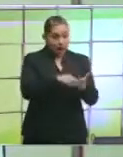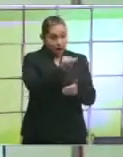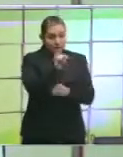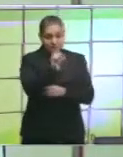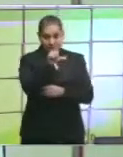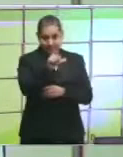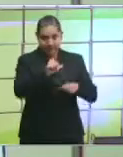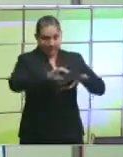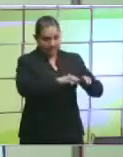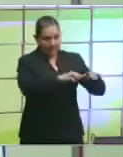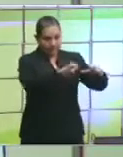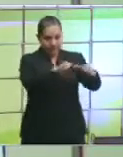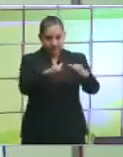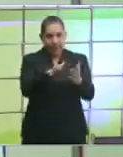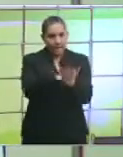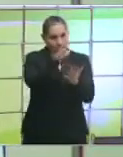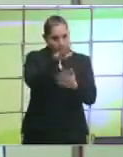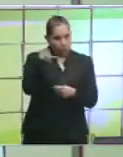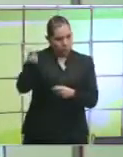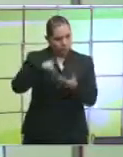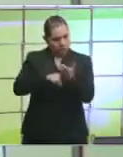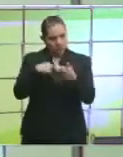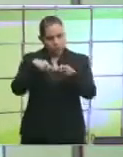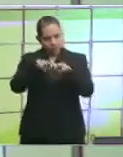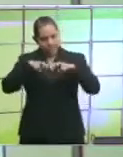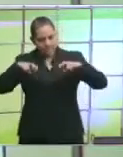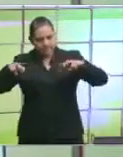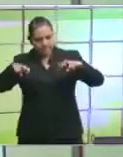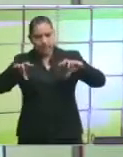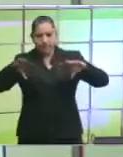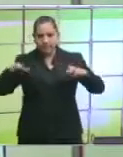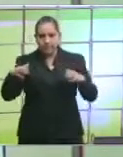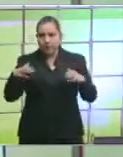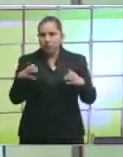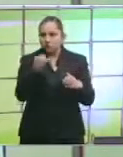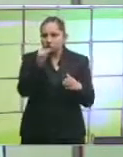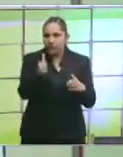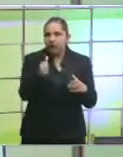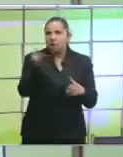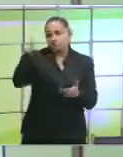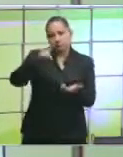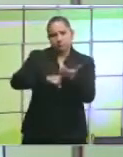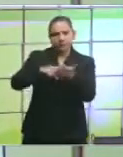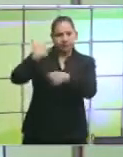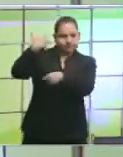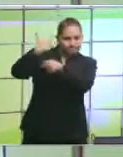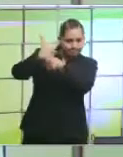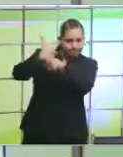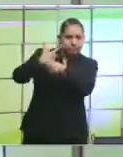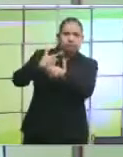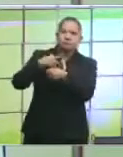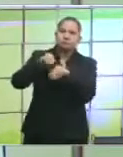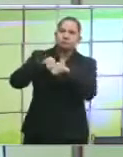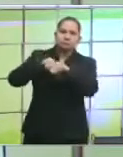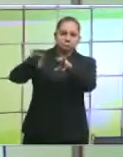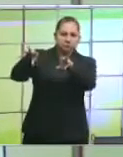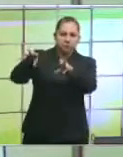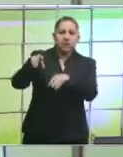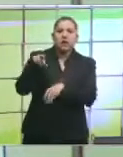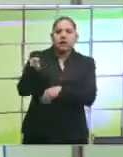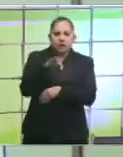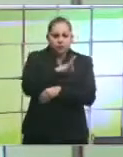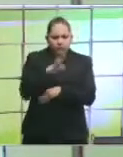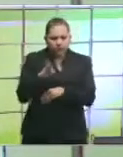particularmente en el pleno no lo tenemos probablemente porque tenemos la transmisión directa por televisión una vocería en qué consiste esta vocería